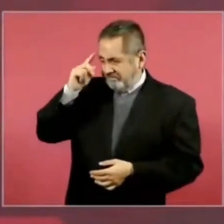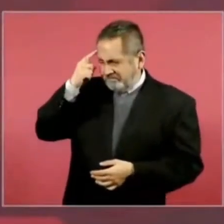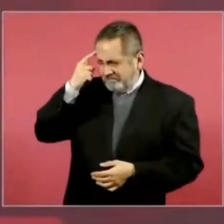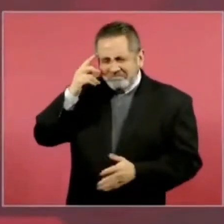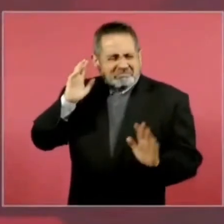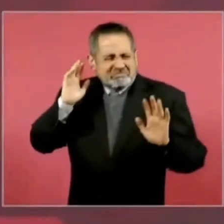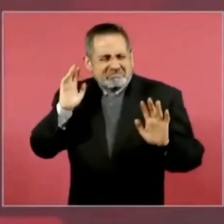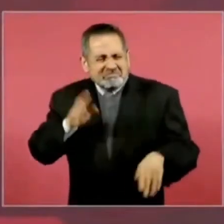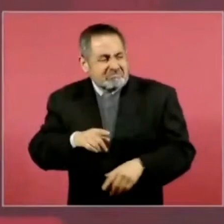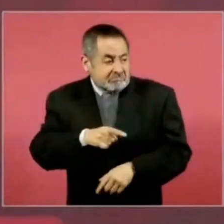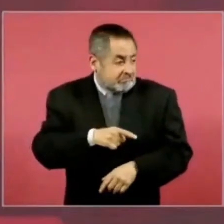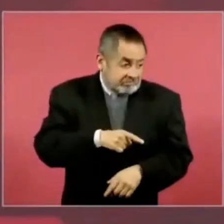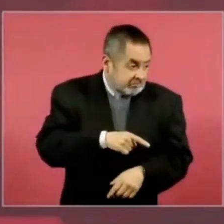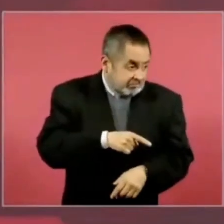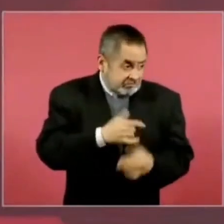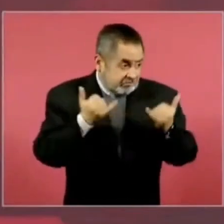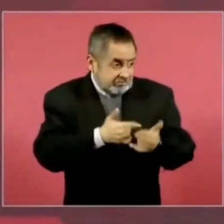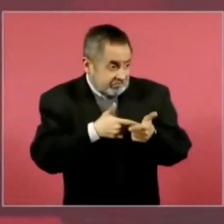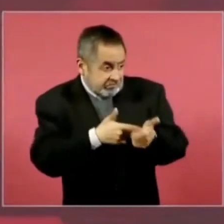Si